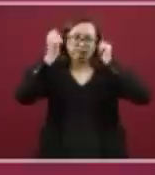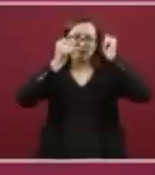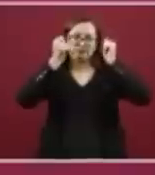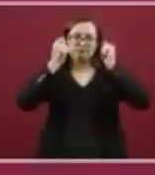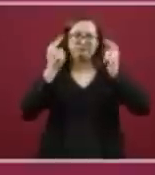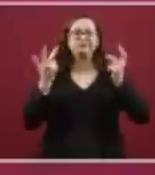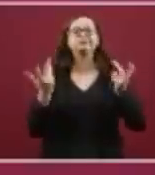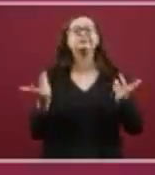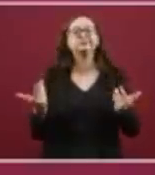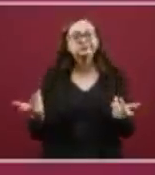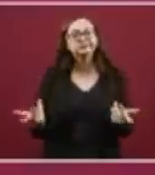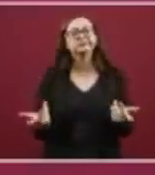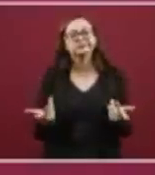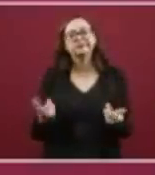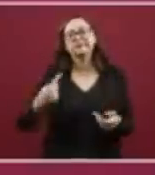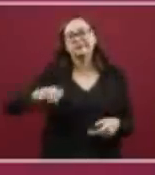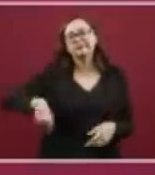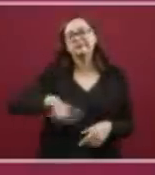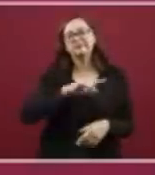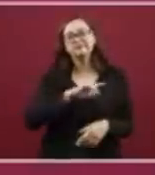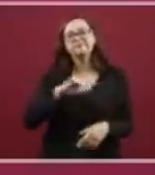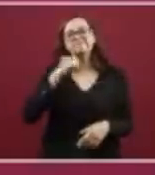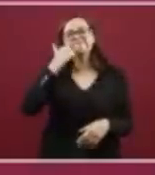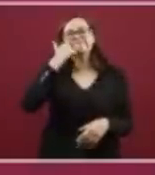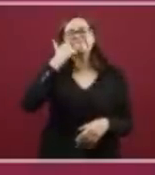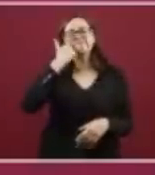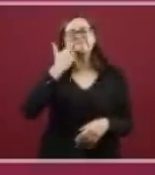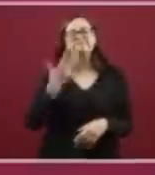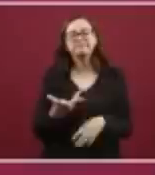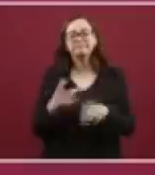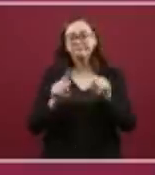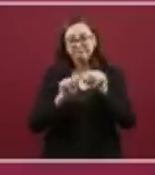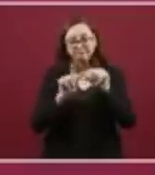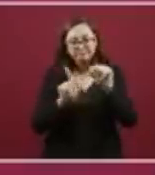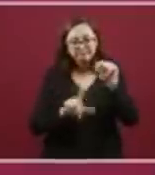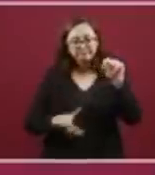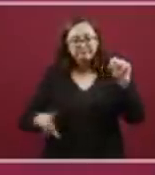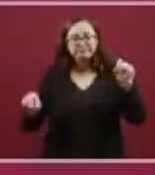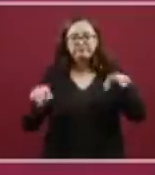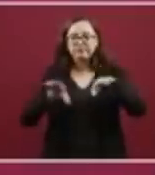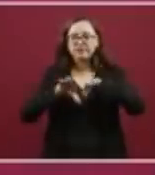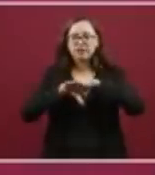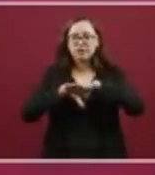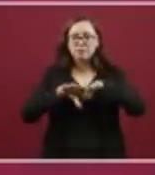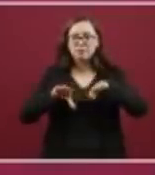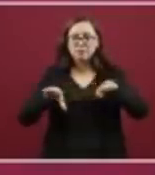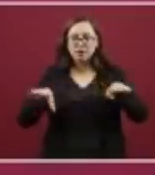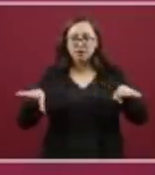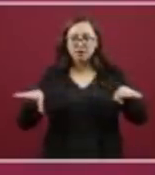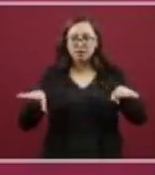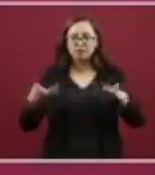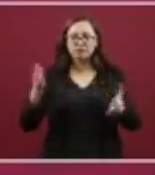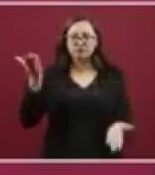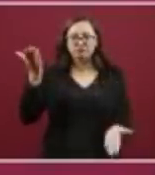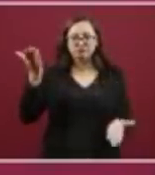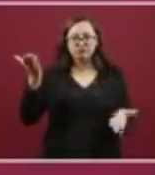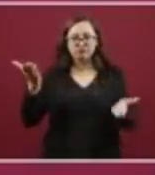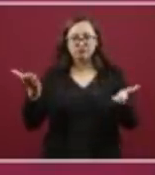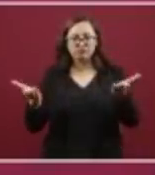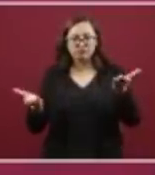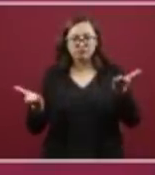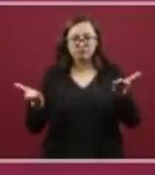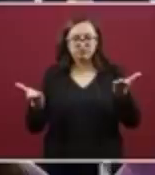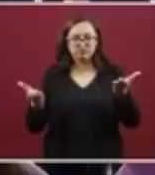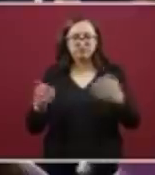Entonces, queremos que haya un crecimiento parejo, equilibrado.